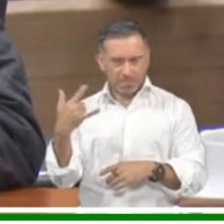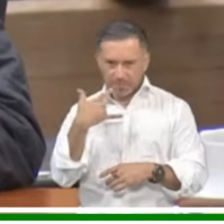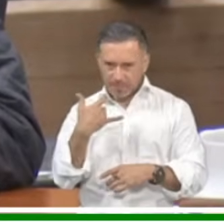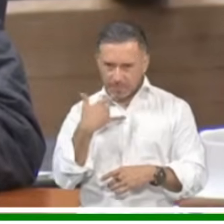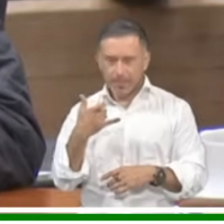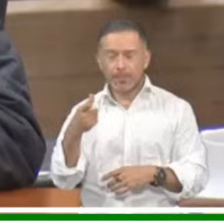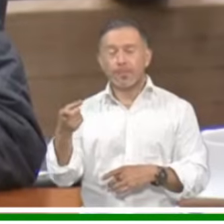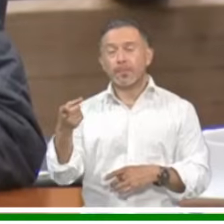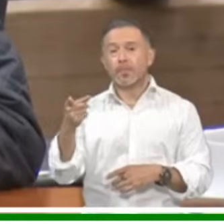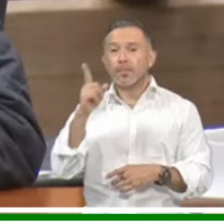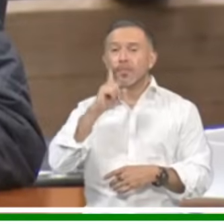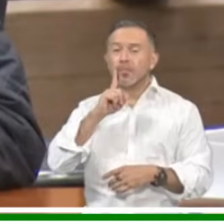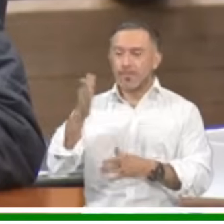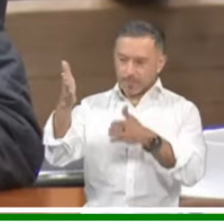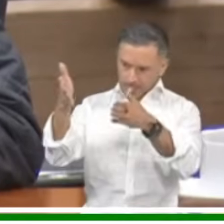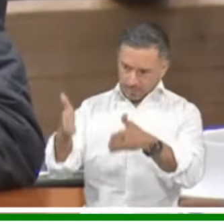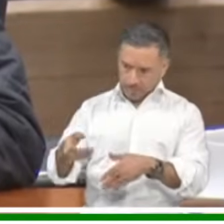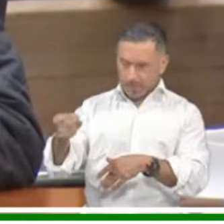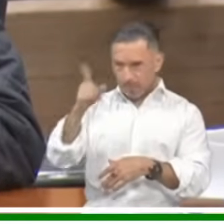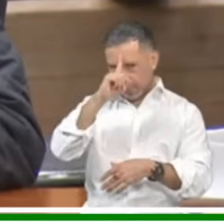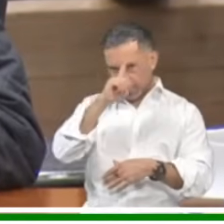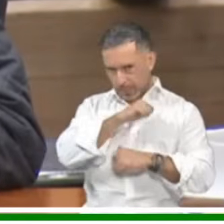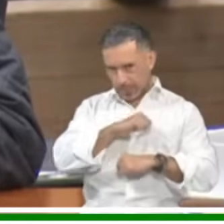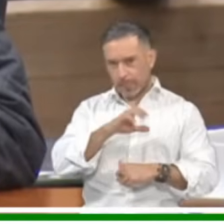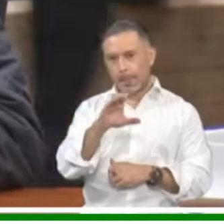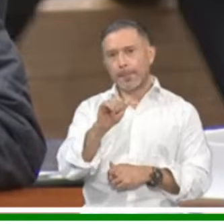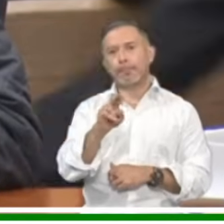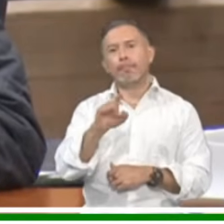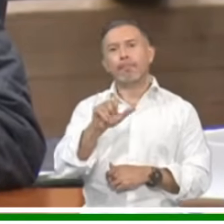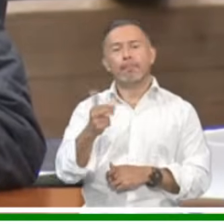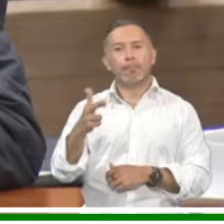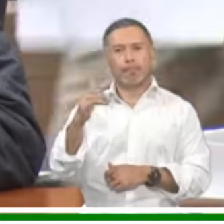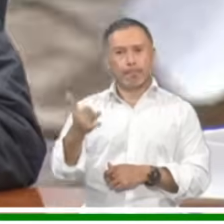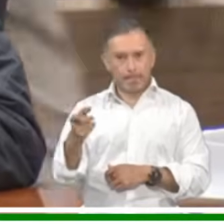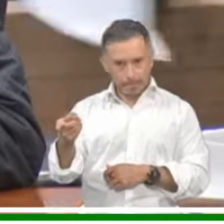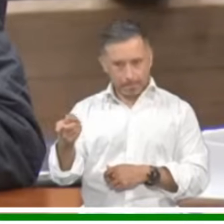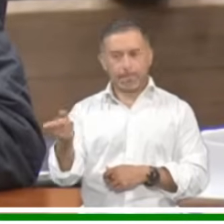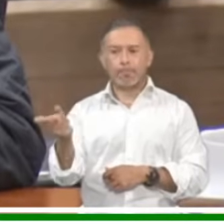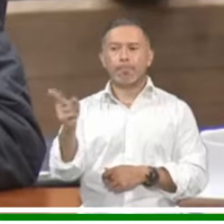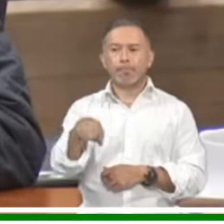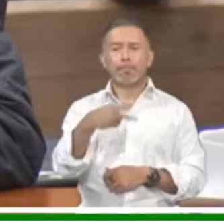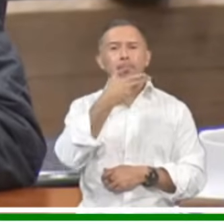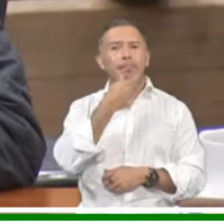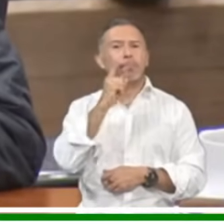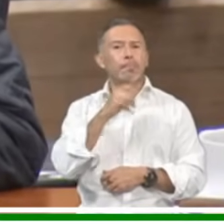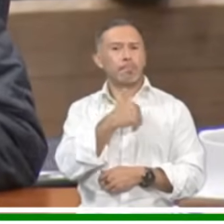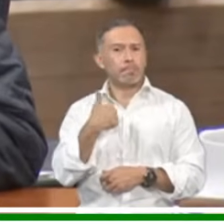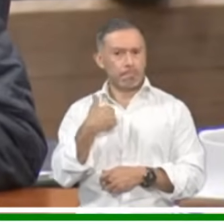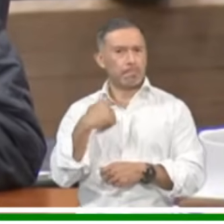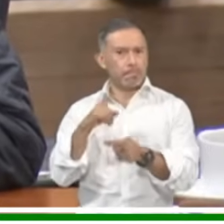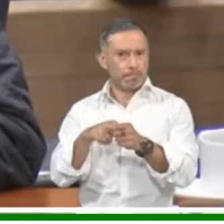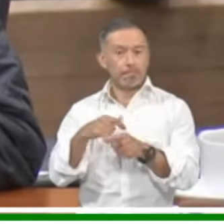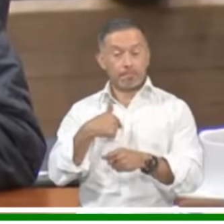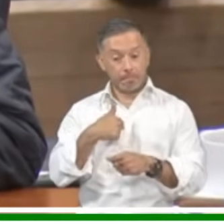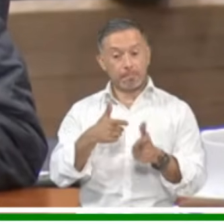de la consejera Carla Humphrey y de las y los integrantes. Esta representación del PRI